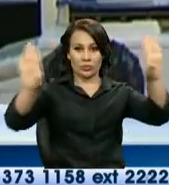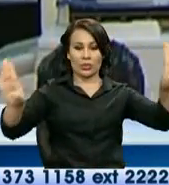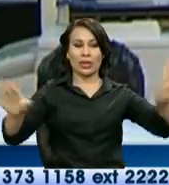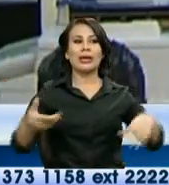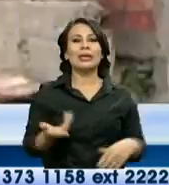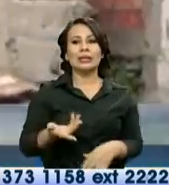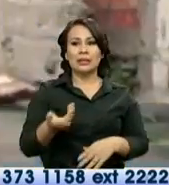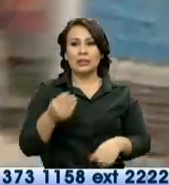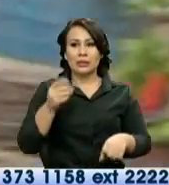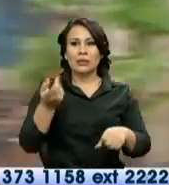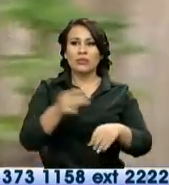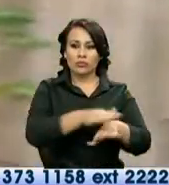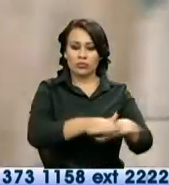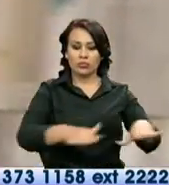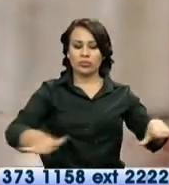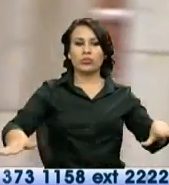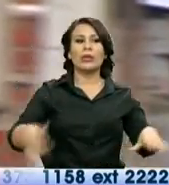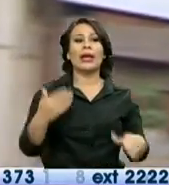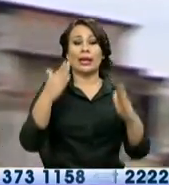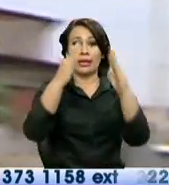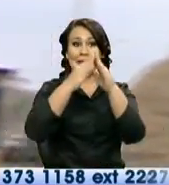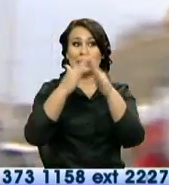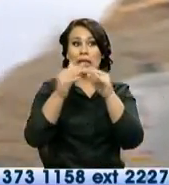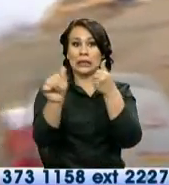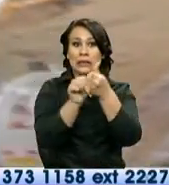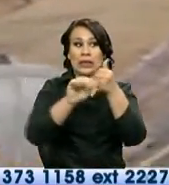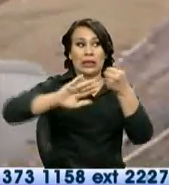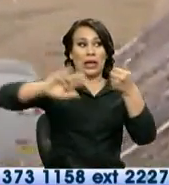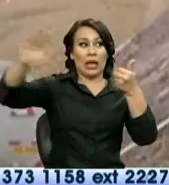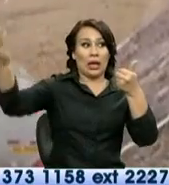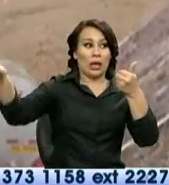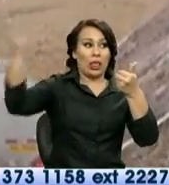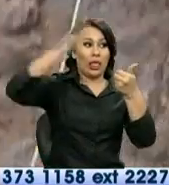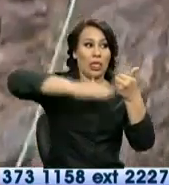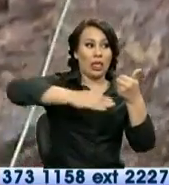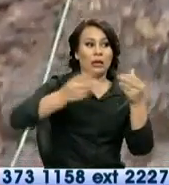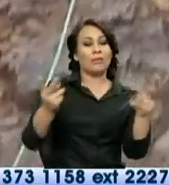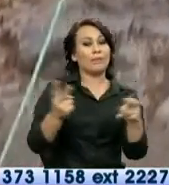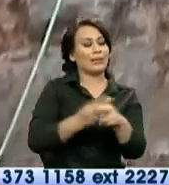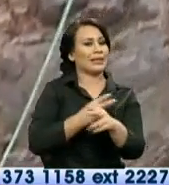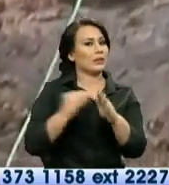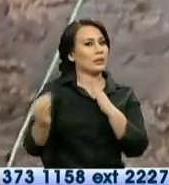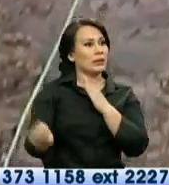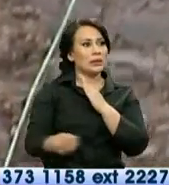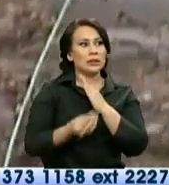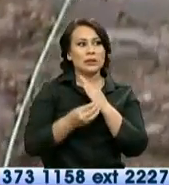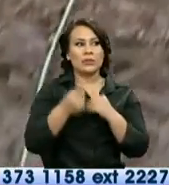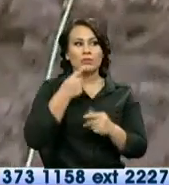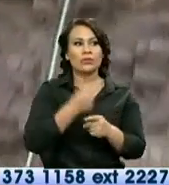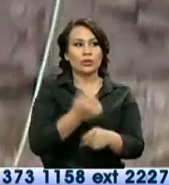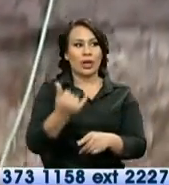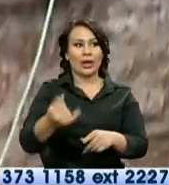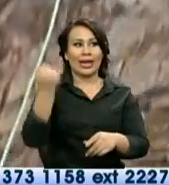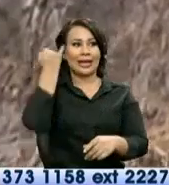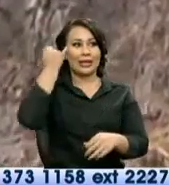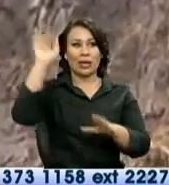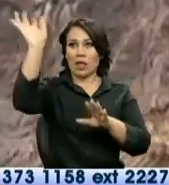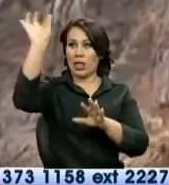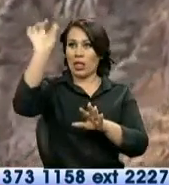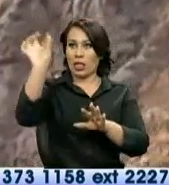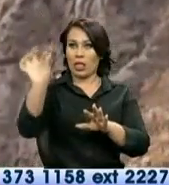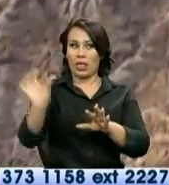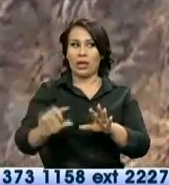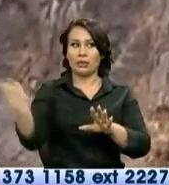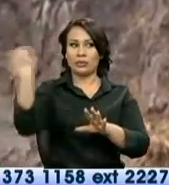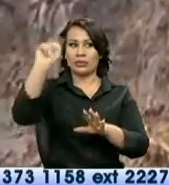impermeabilizan el suelo. Y es que las casas están al pie de esta ladera, creando un riesgo mayor. Pero con esta técnica se protege a